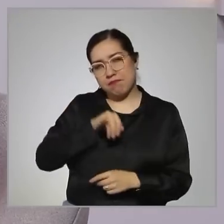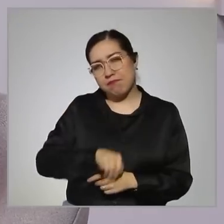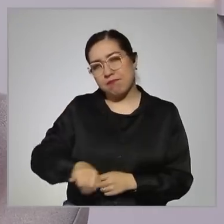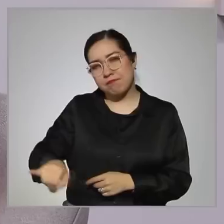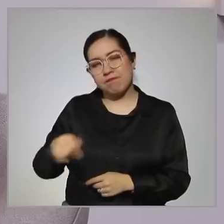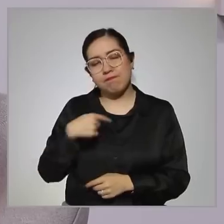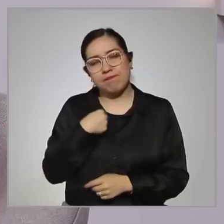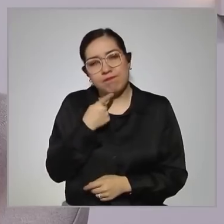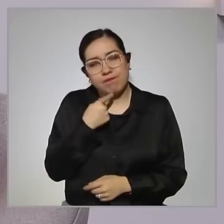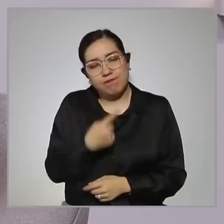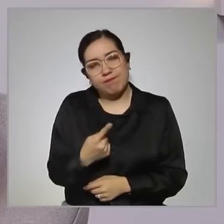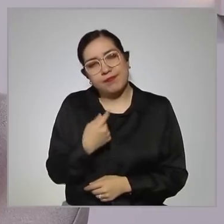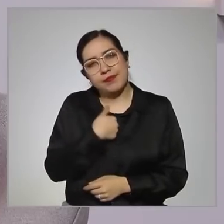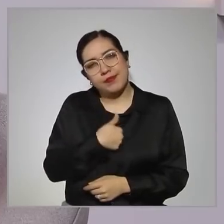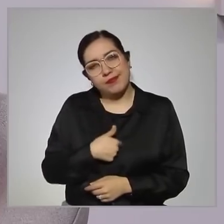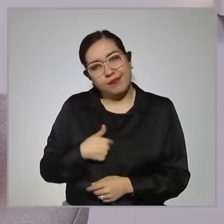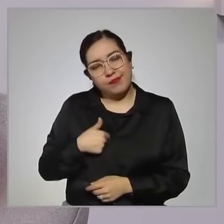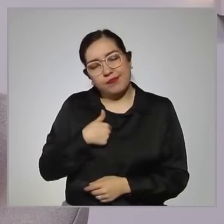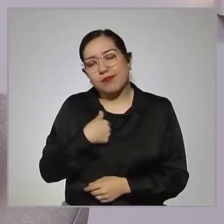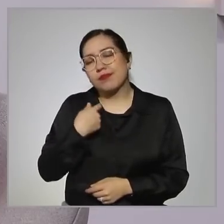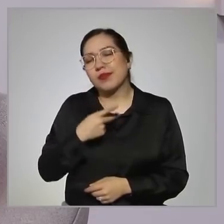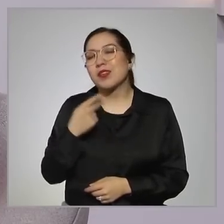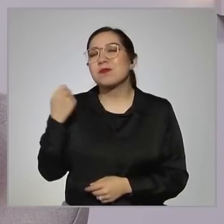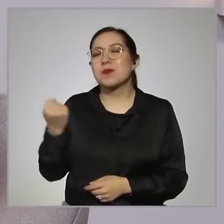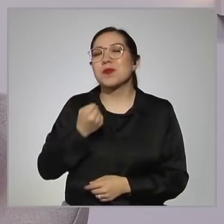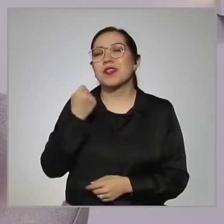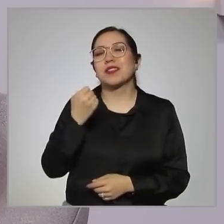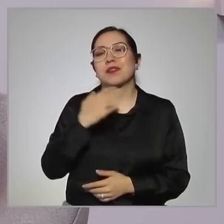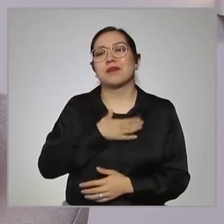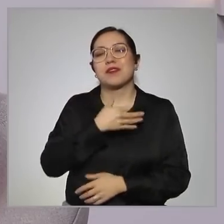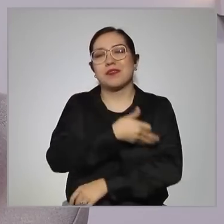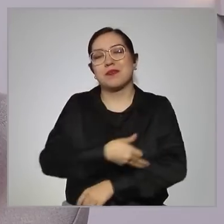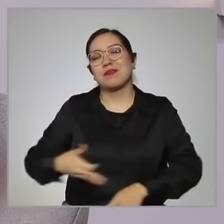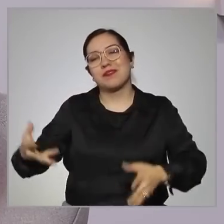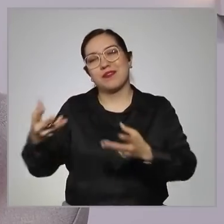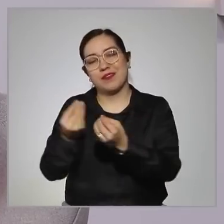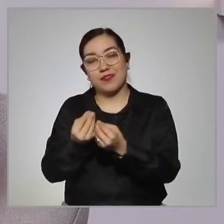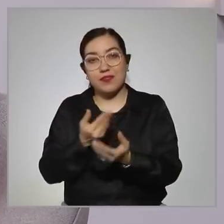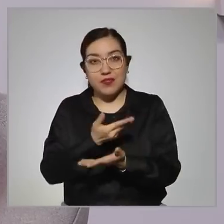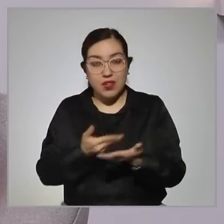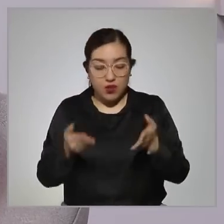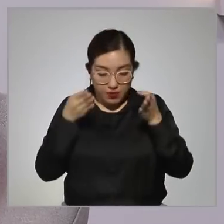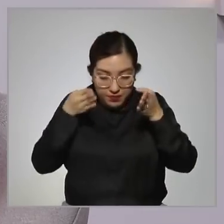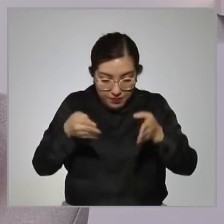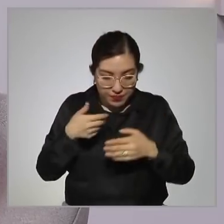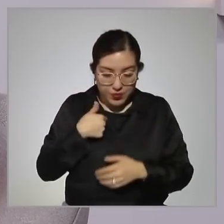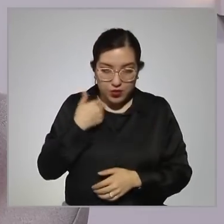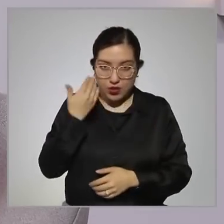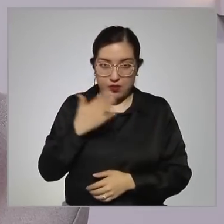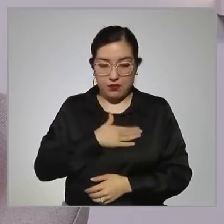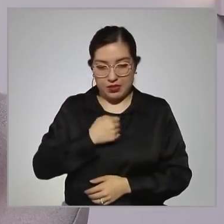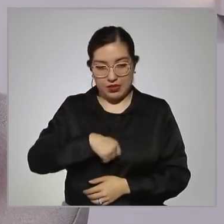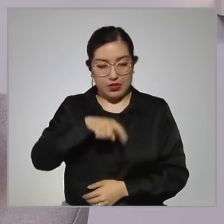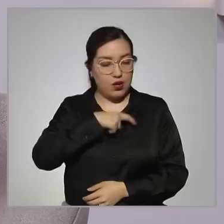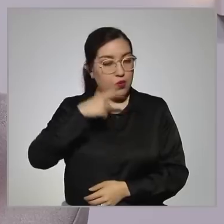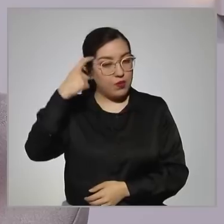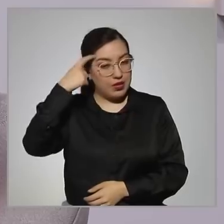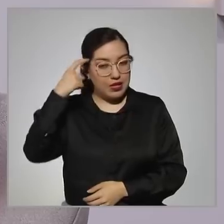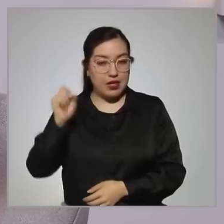que dices, qué afortunado soy de tenerlos. Y para este 2025 quiero enfocarme en mi salud mental y